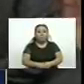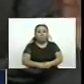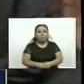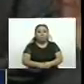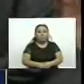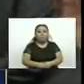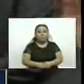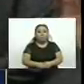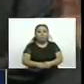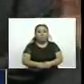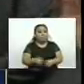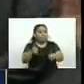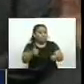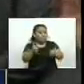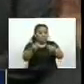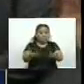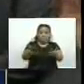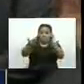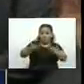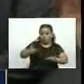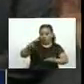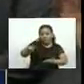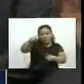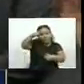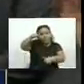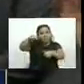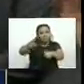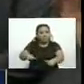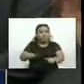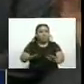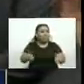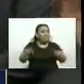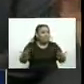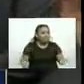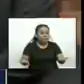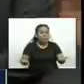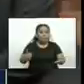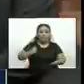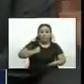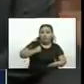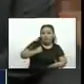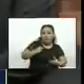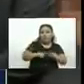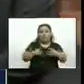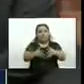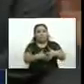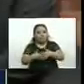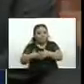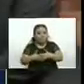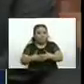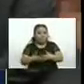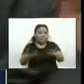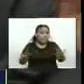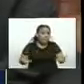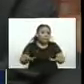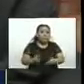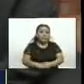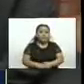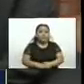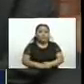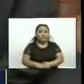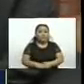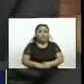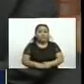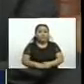Es benéfico este acuerdo para el pueblo de Canadá, Estados Unidos y para